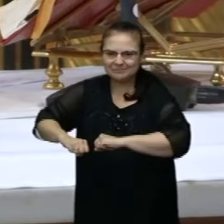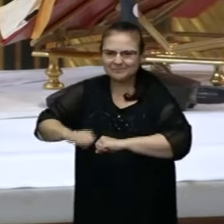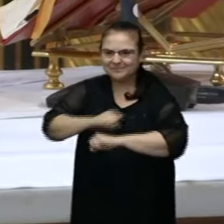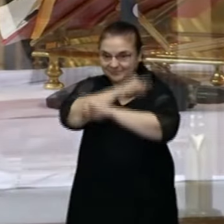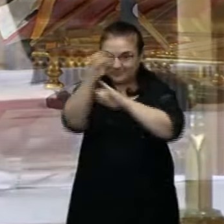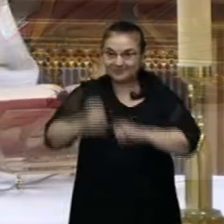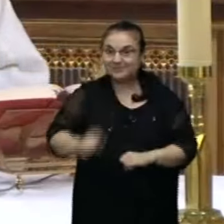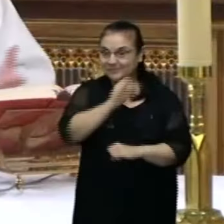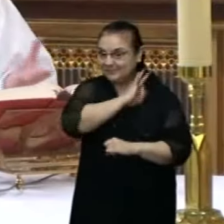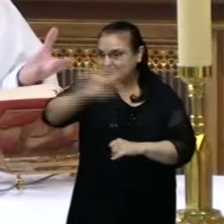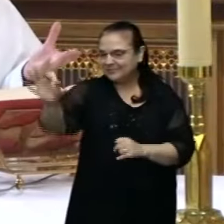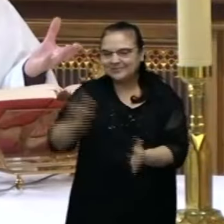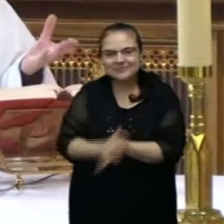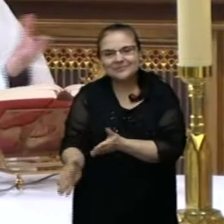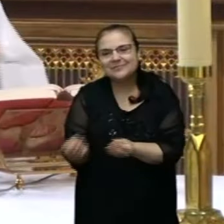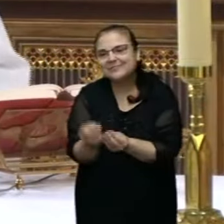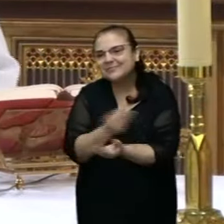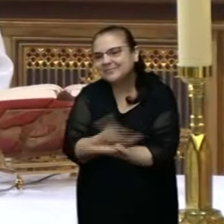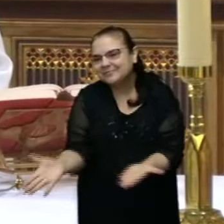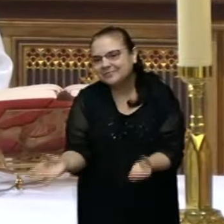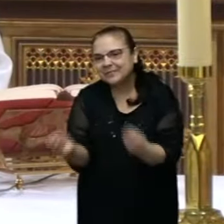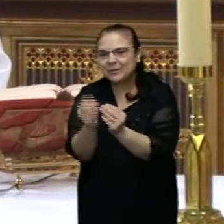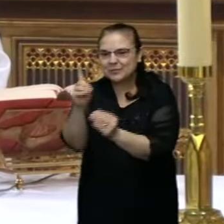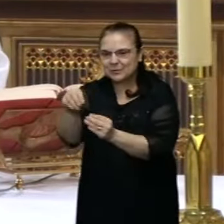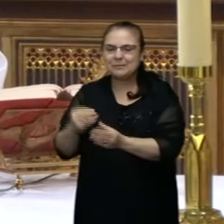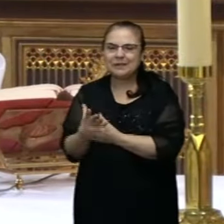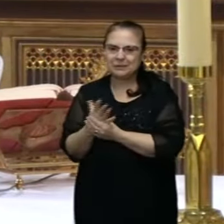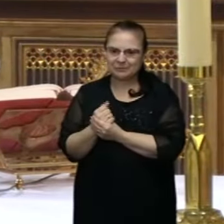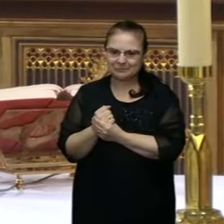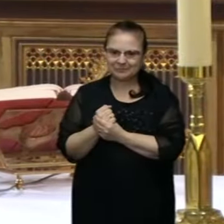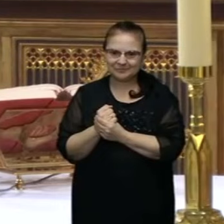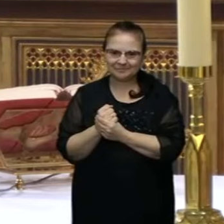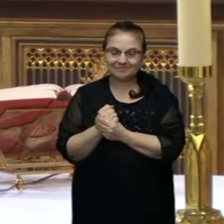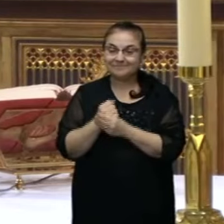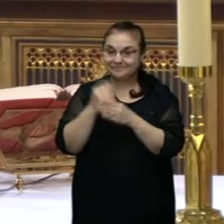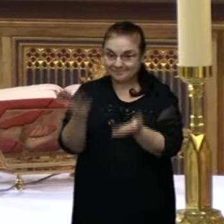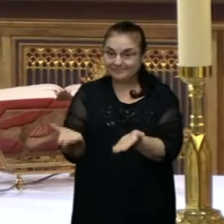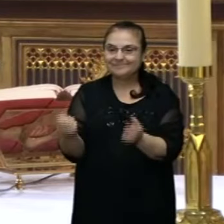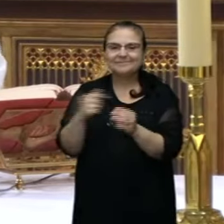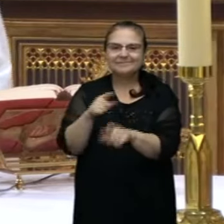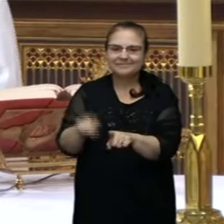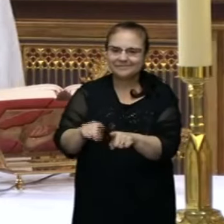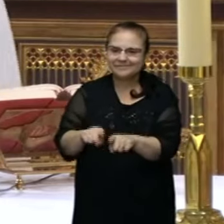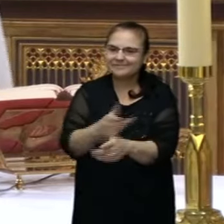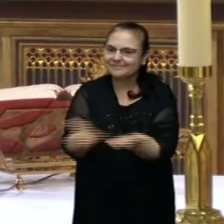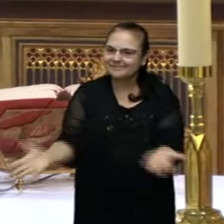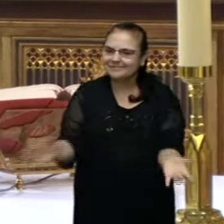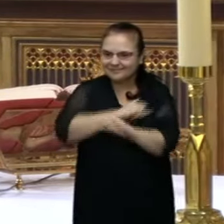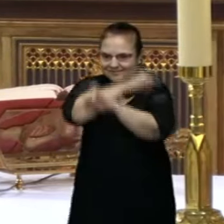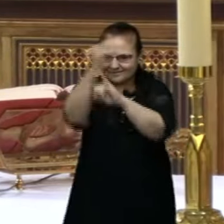La paz del Señor esté siempre con vosotros. Daos fraternalmente la paz.